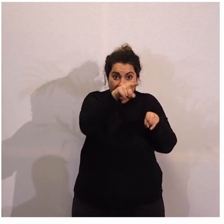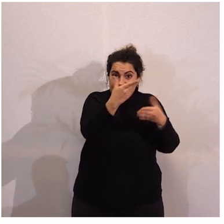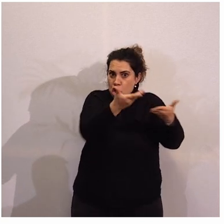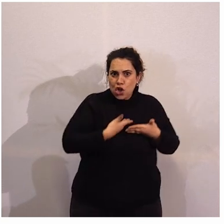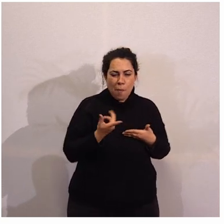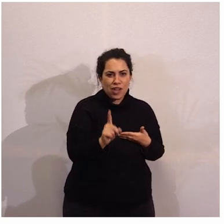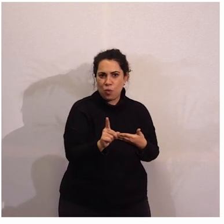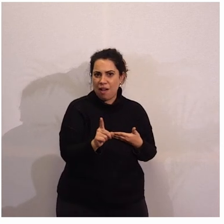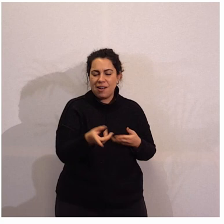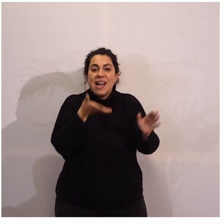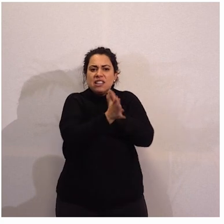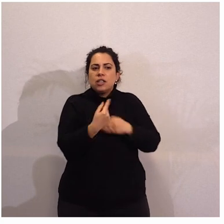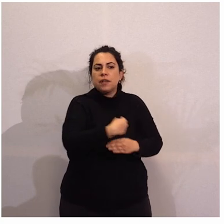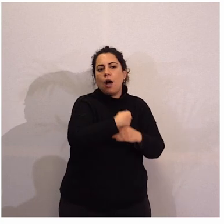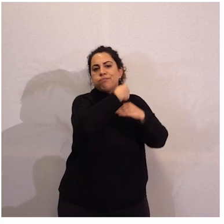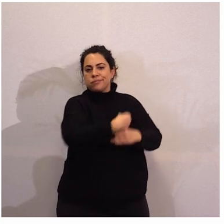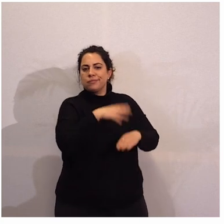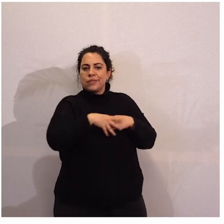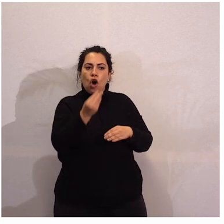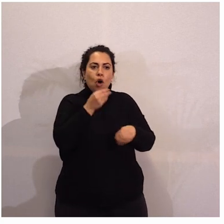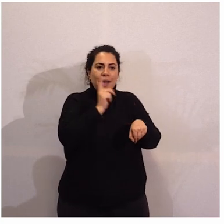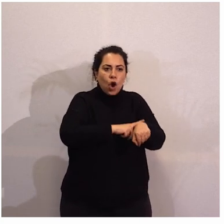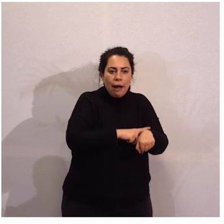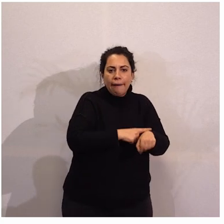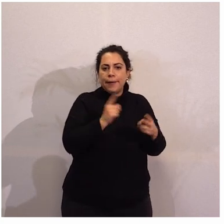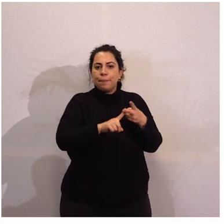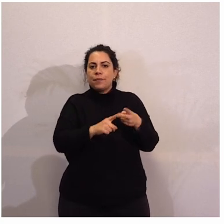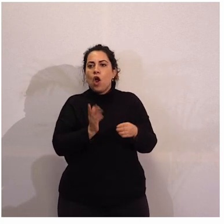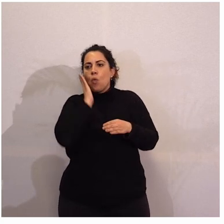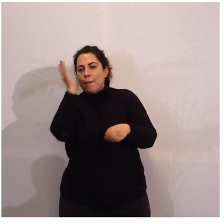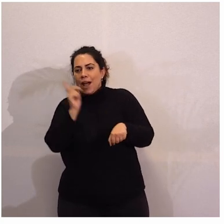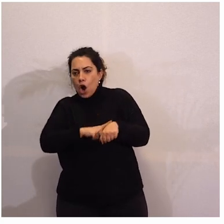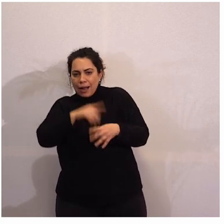están forzando a comer a una hora, a dormir a una hora,